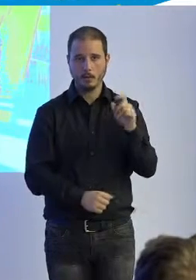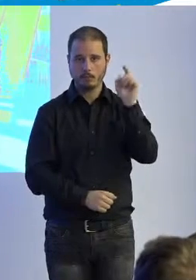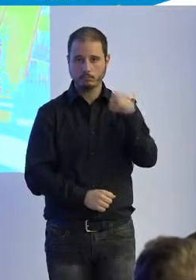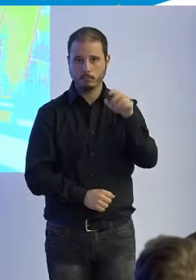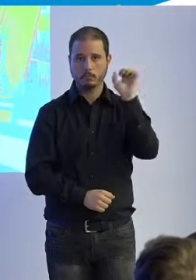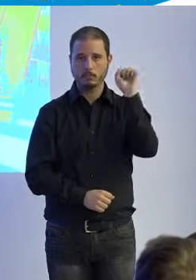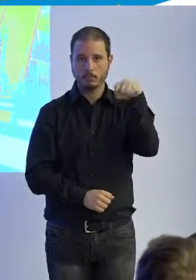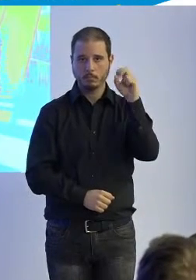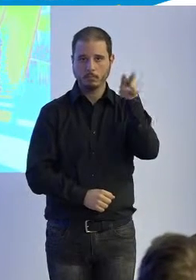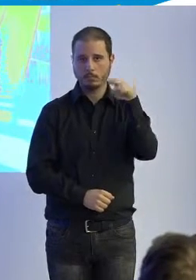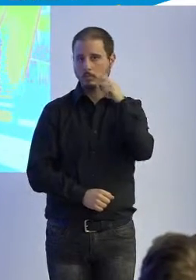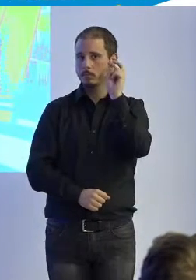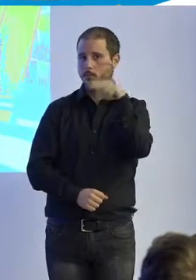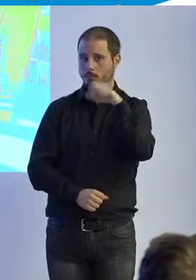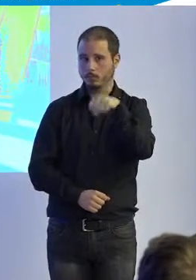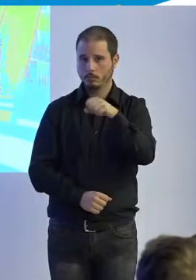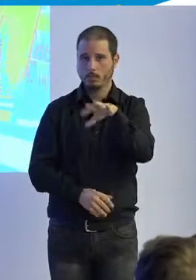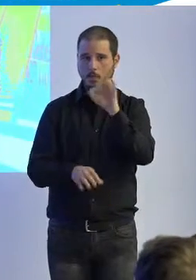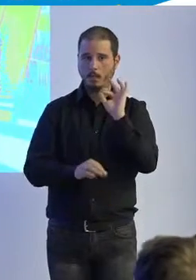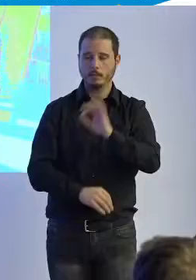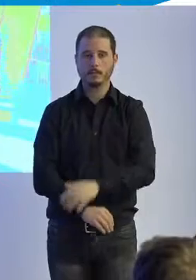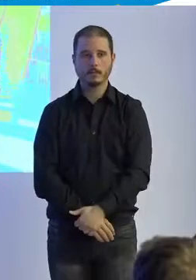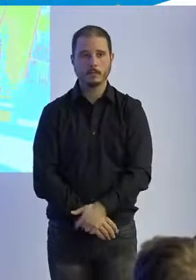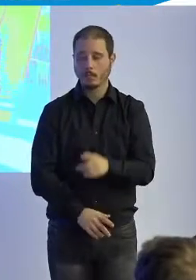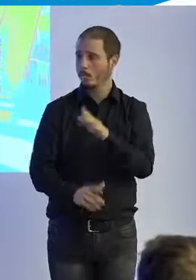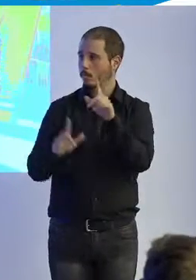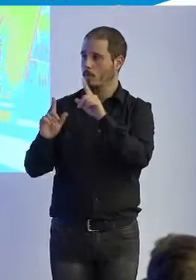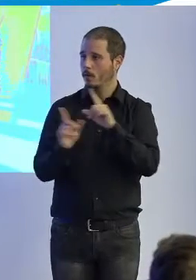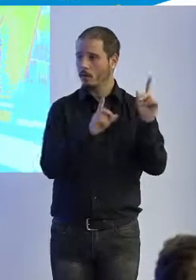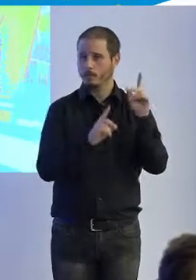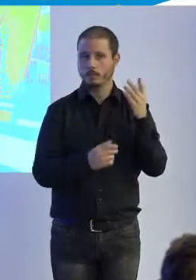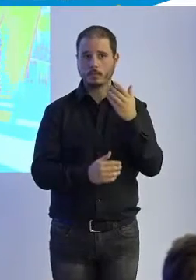hay videojuegos que ya están diseñados de esa forma. No sé si puedes poner el siguiente vídeo.